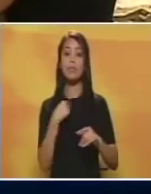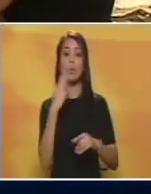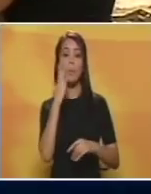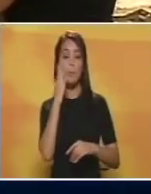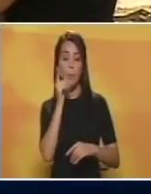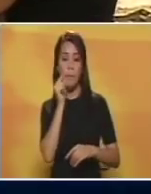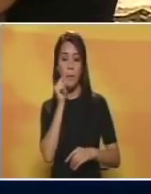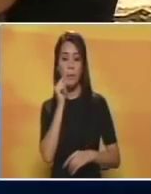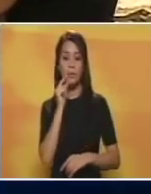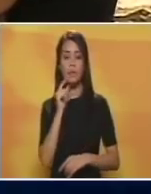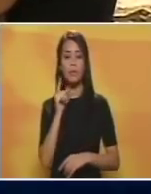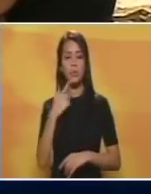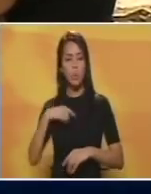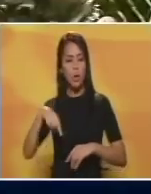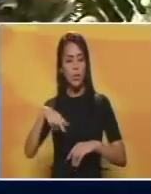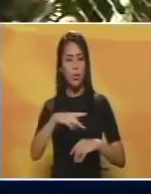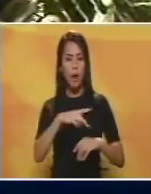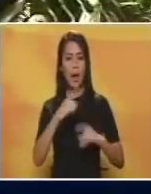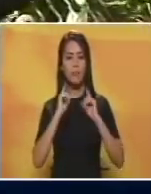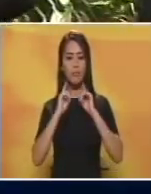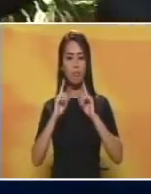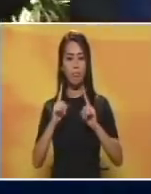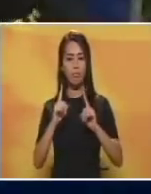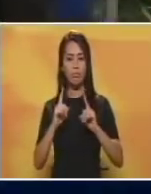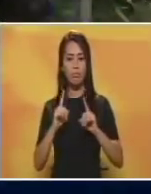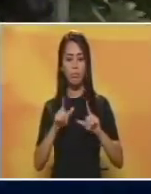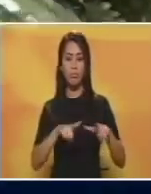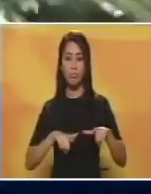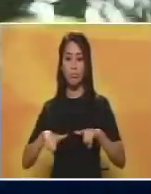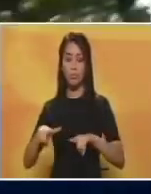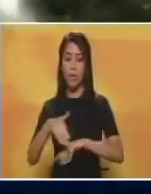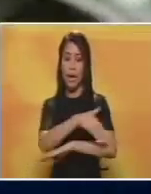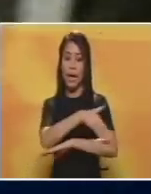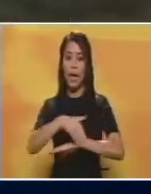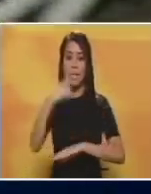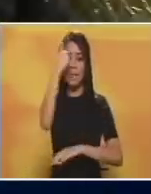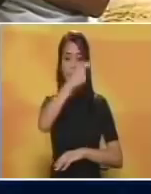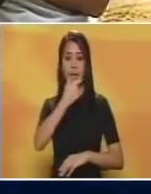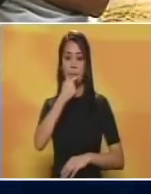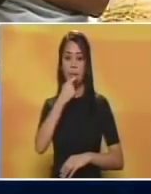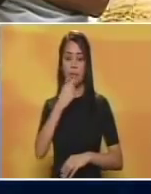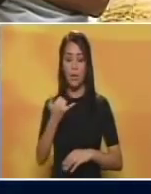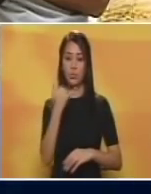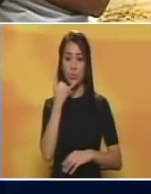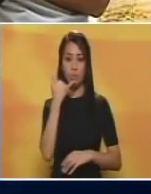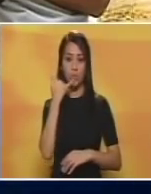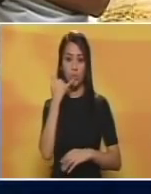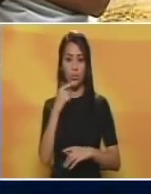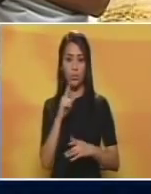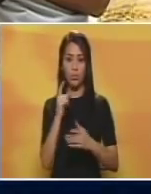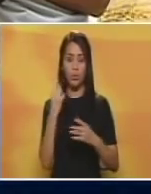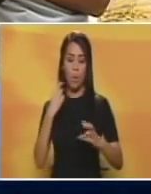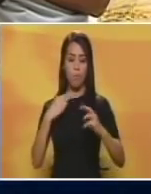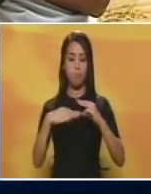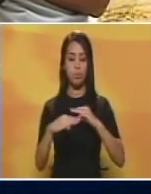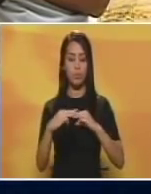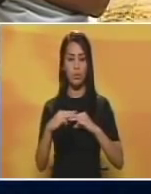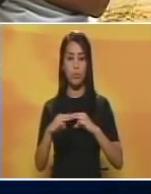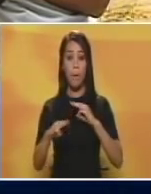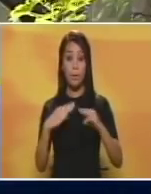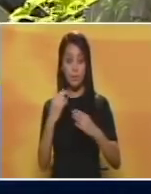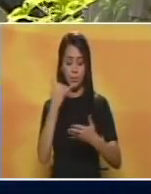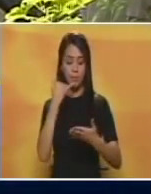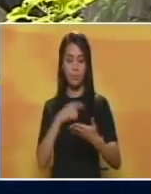pariente cuando pasó por un callejón de la calle El Progreso de Carapita. Sacó su celular tras recibir un mensaje de texto y